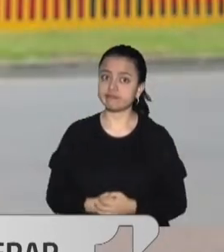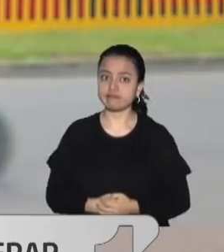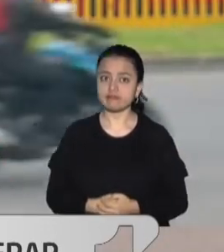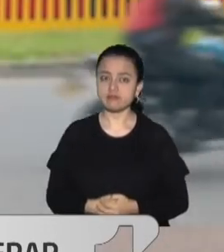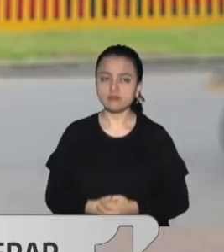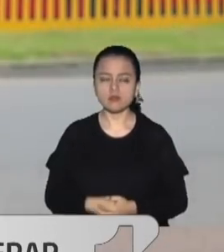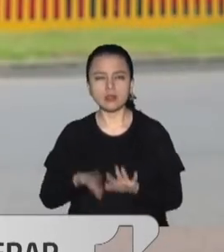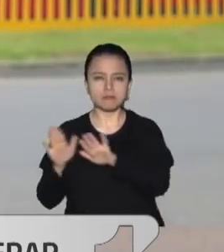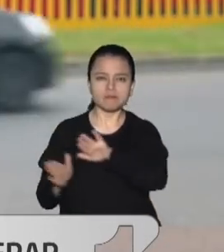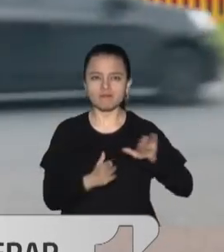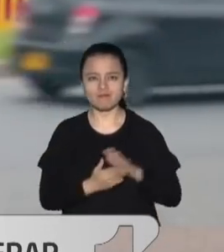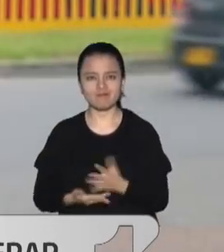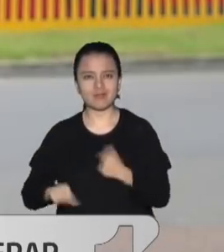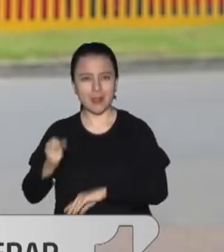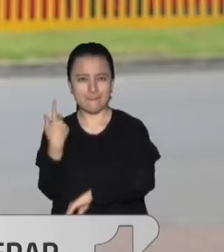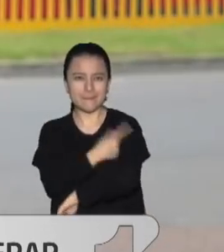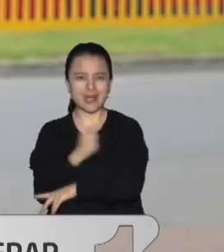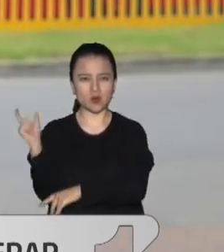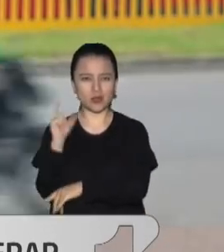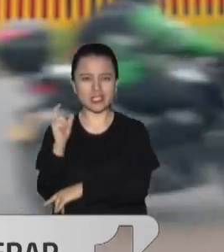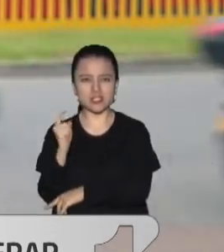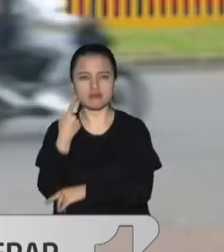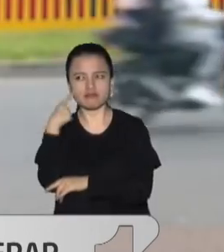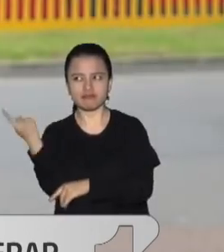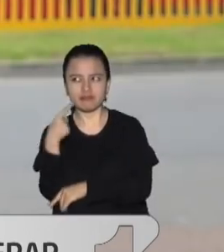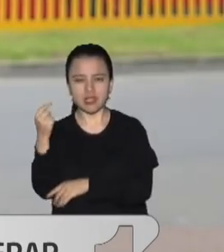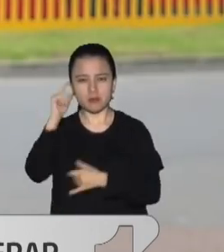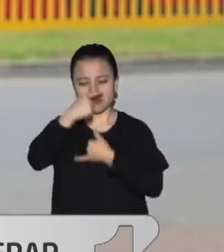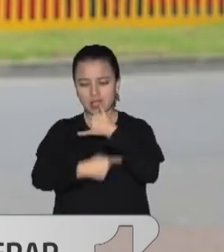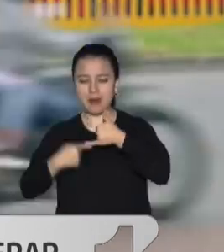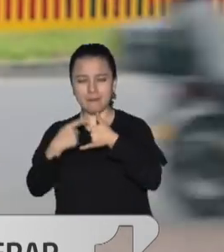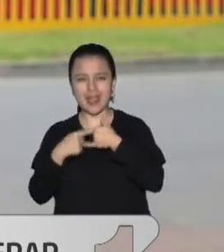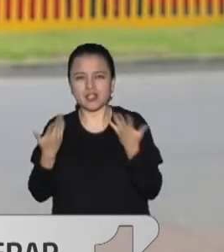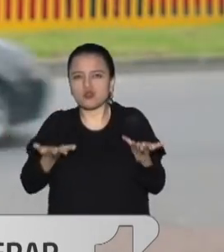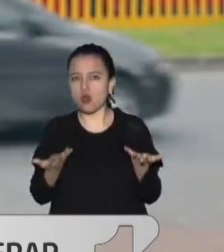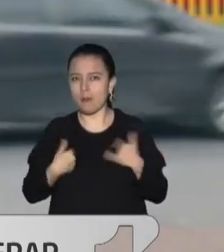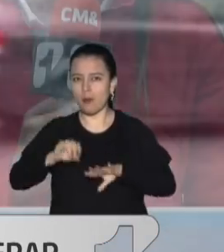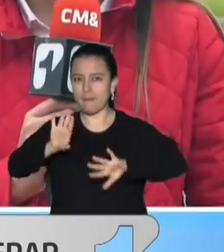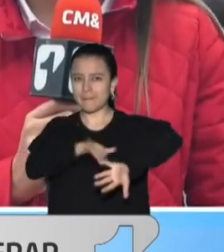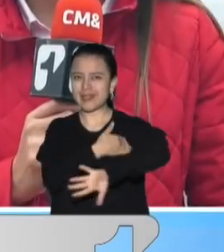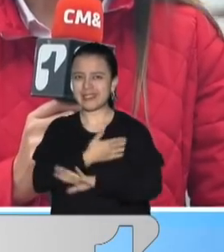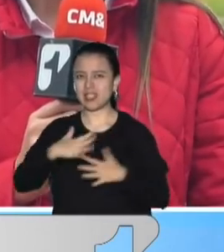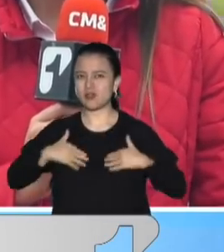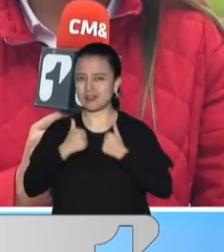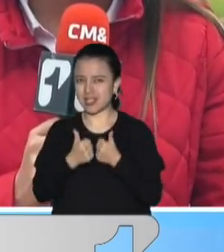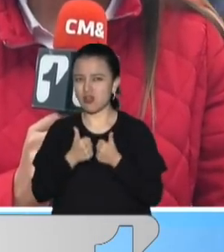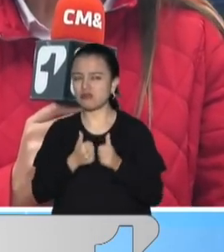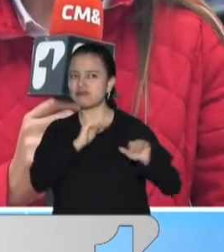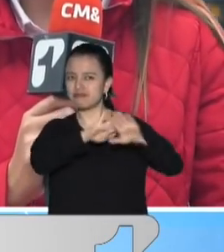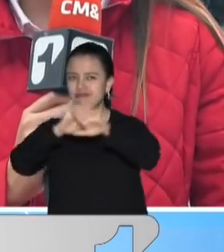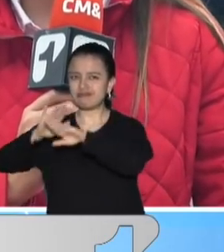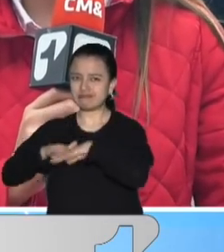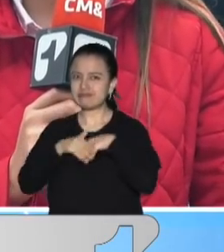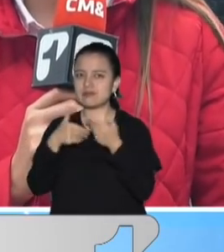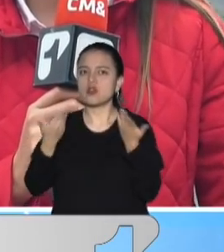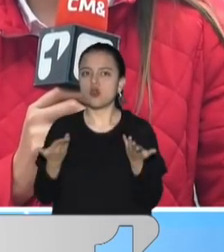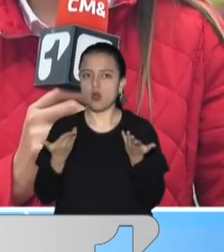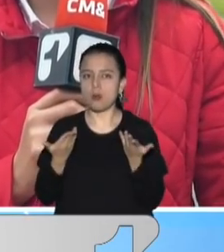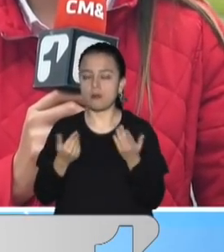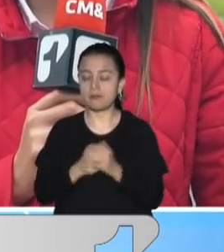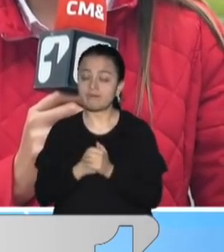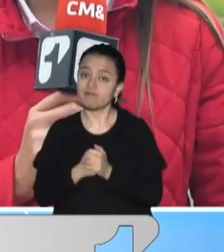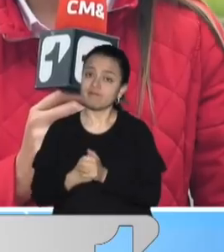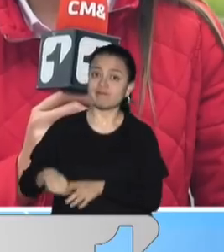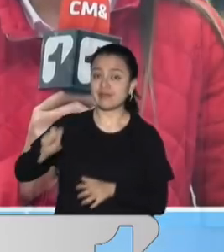Y en cuanto a la vacunación en la capital del país, recordemos que el Ministerio de Salud aseguró o anunció que se daría paso a